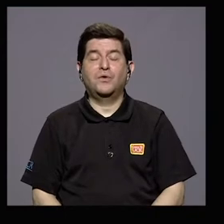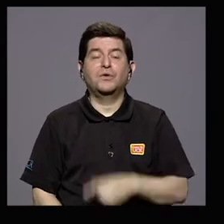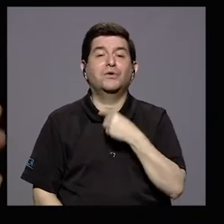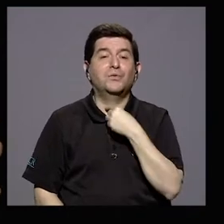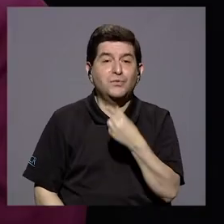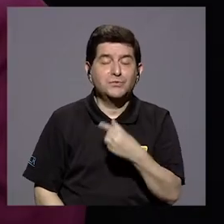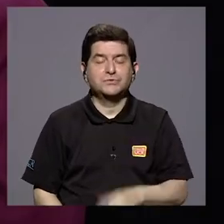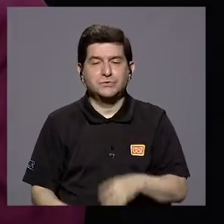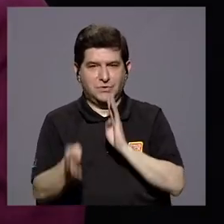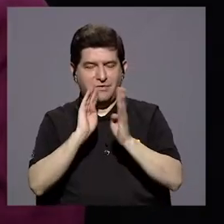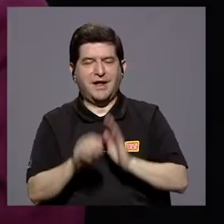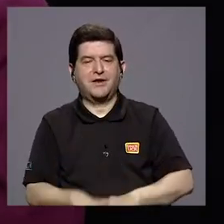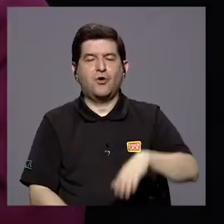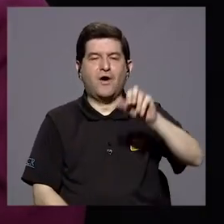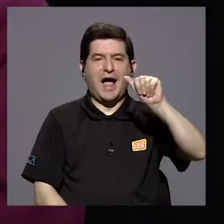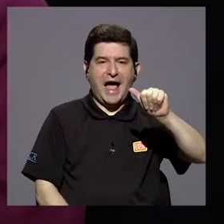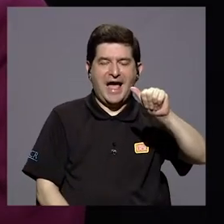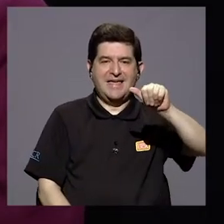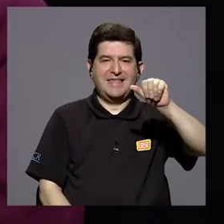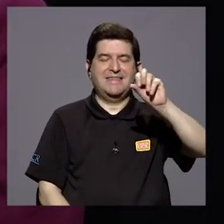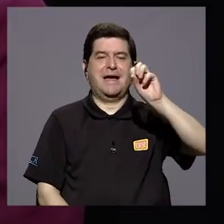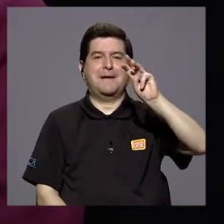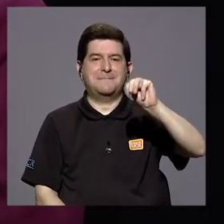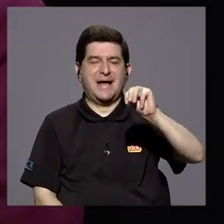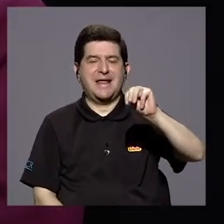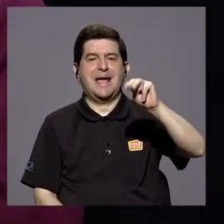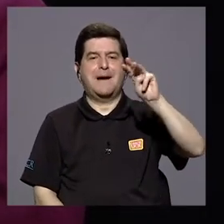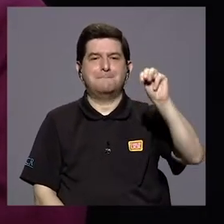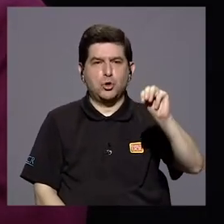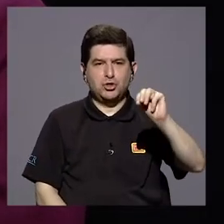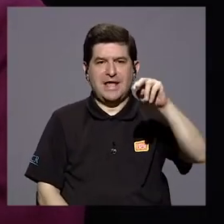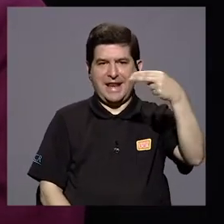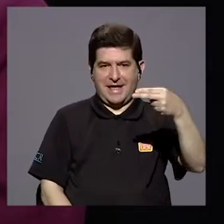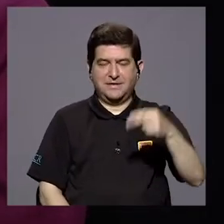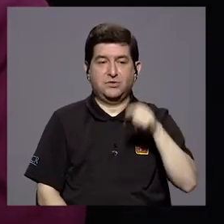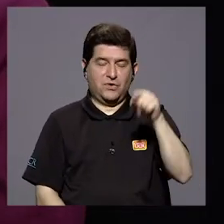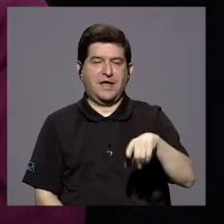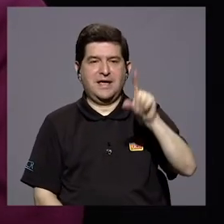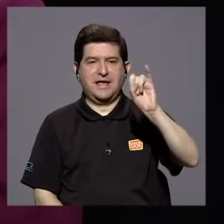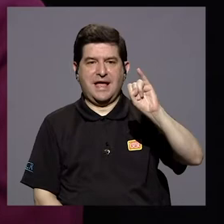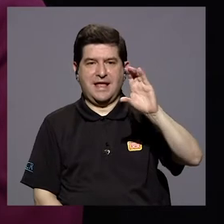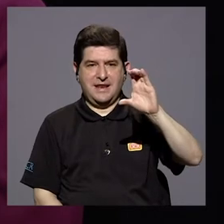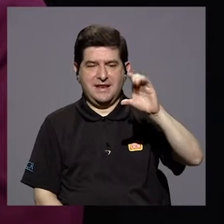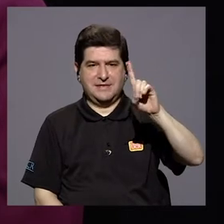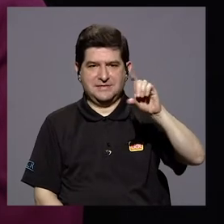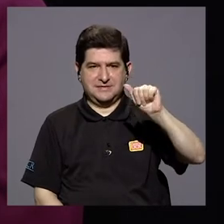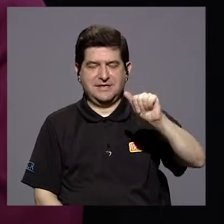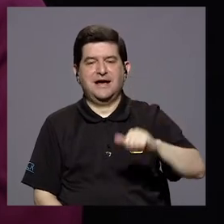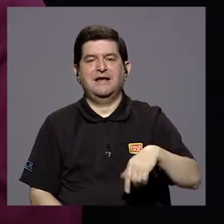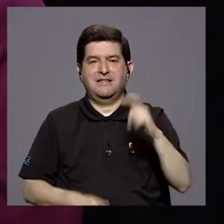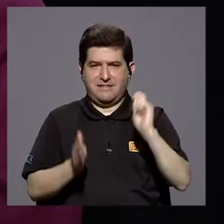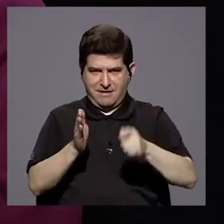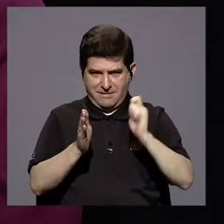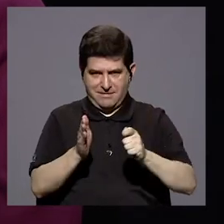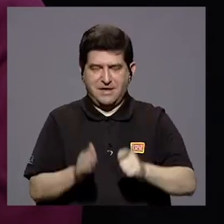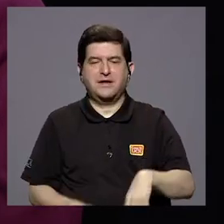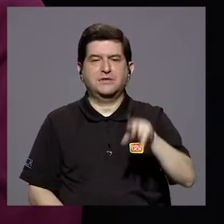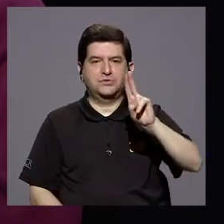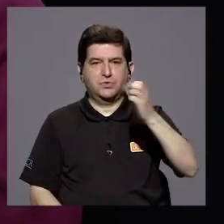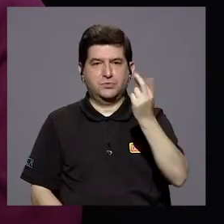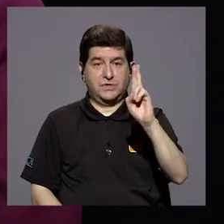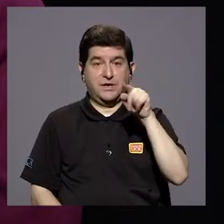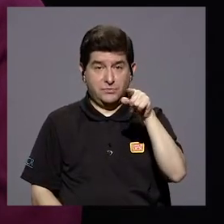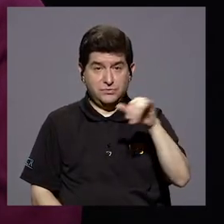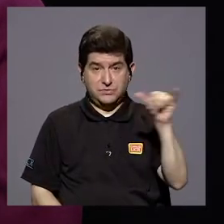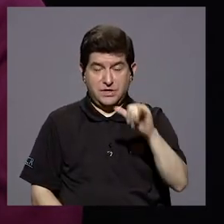doña Aida María Montiel Héctor. Ella es licenciada en Derecho por la Universidad de Costa Rica, pero además en ese mismo momento usted se